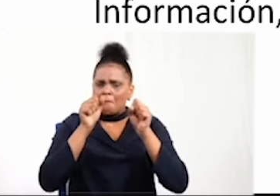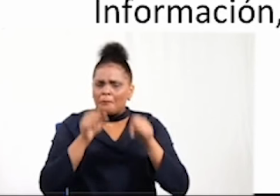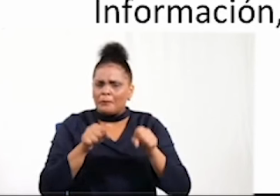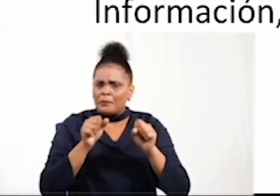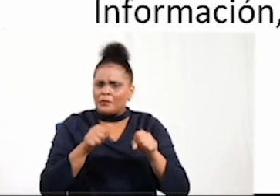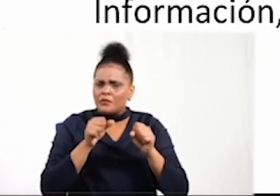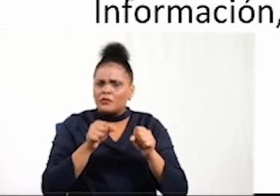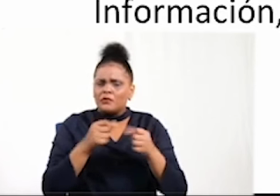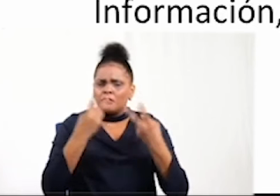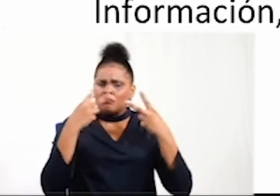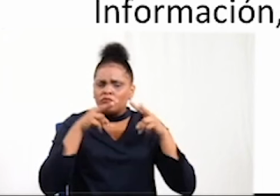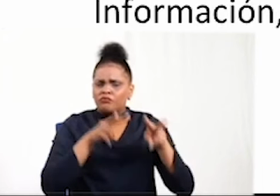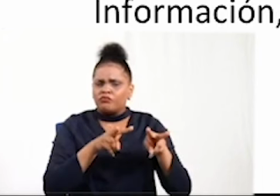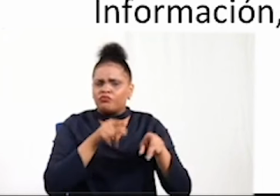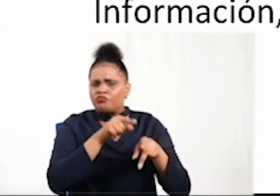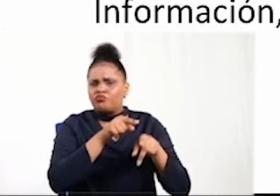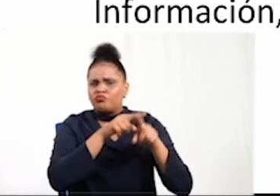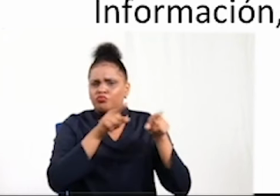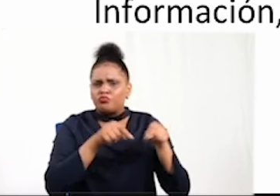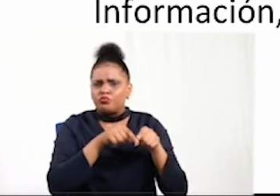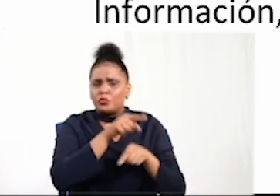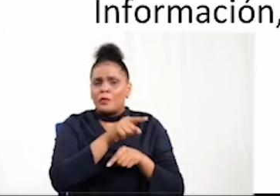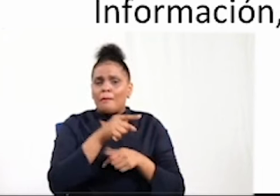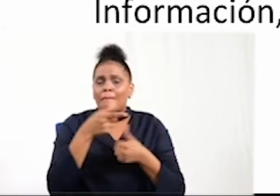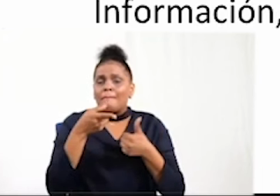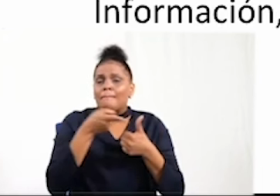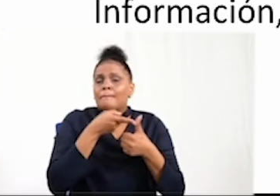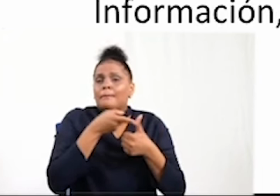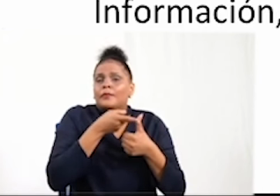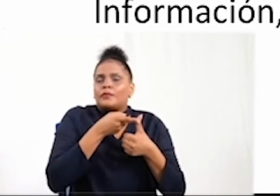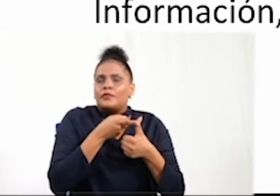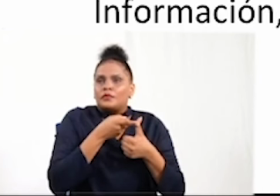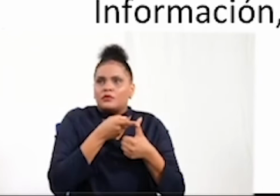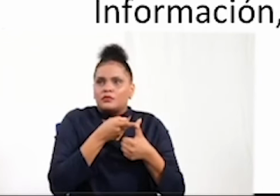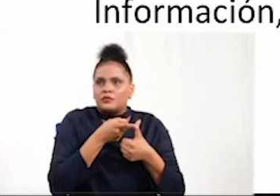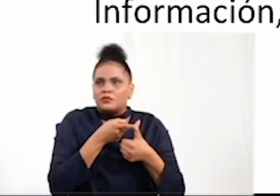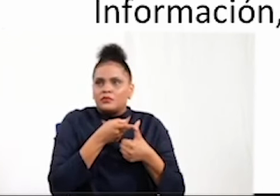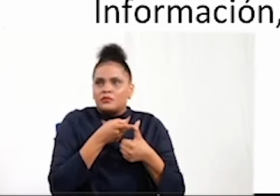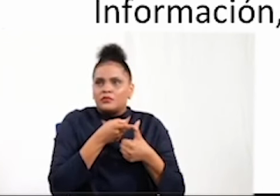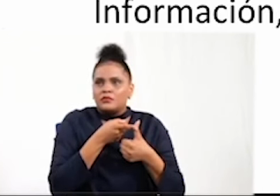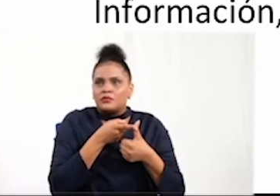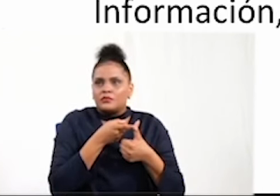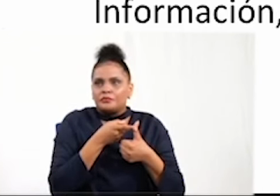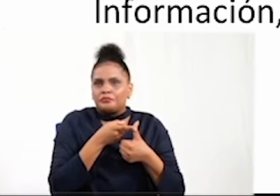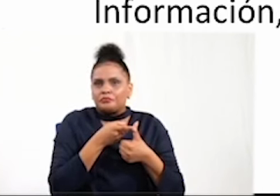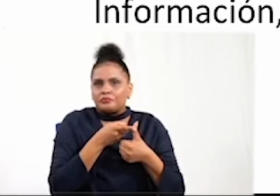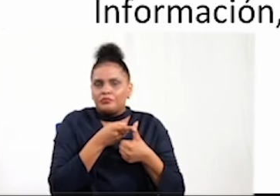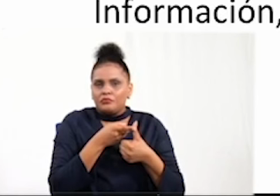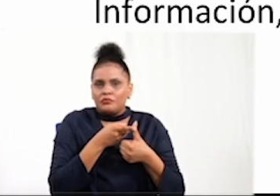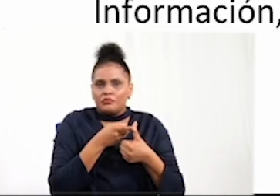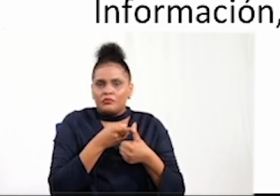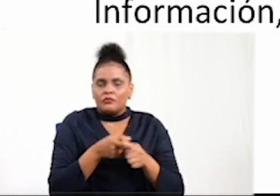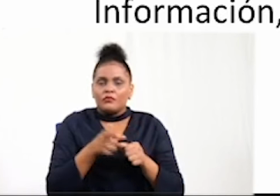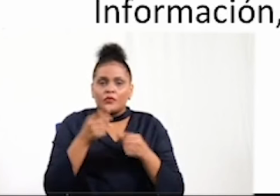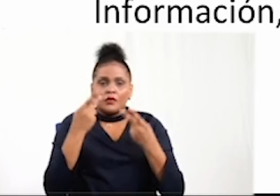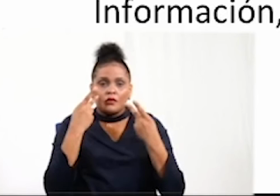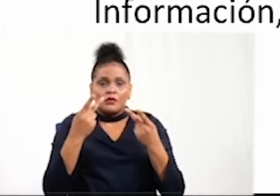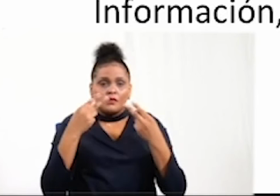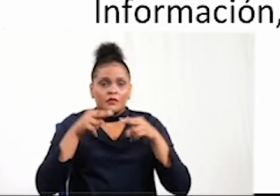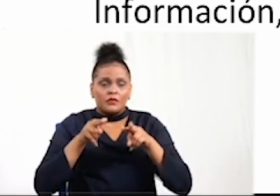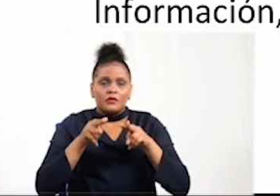periódica es un poco volvemos a la primera lámina lo que no se mide no podemos saber